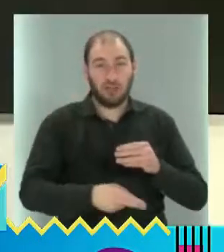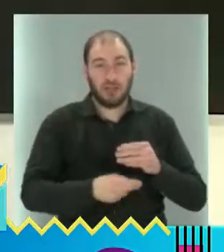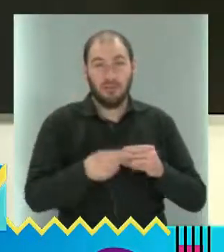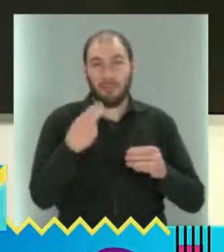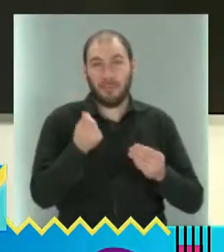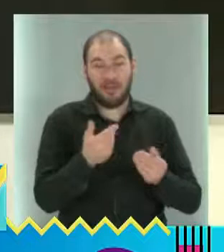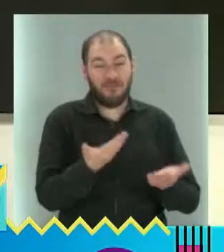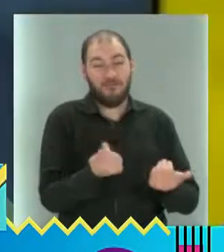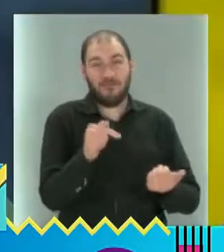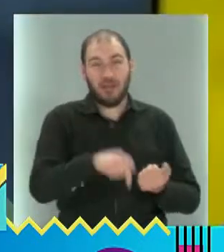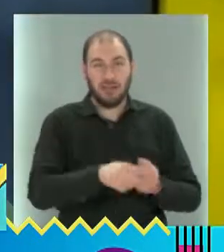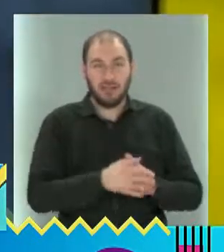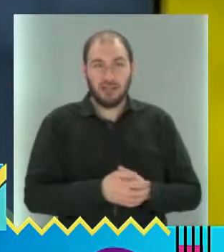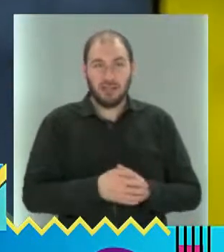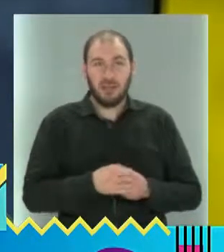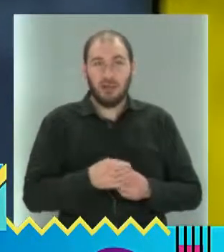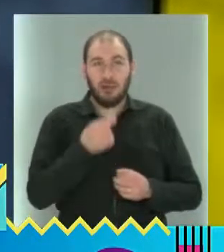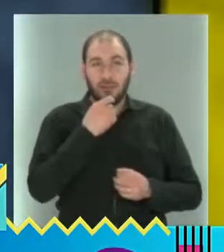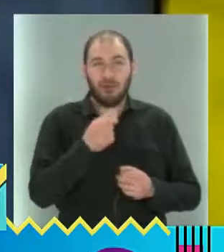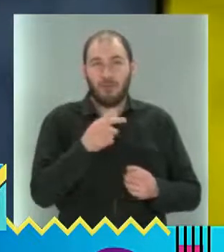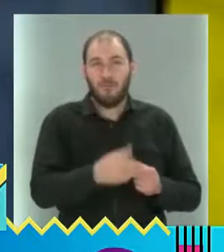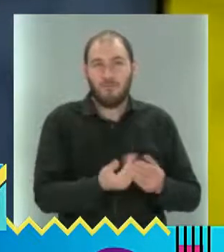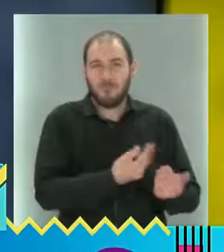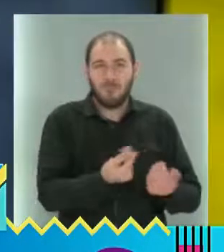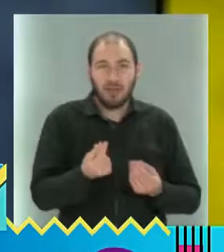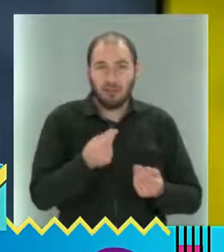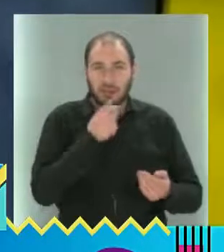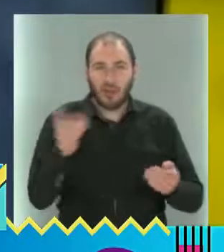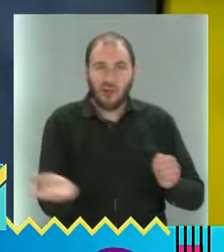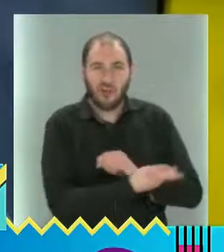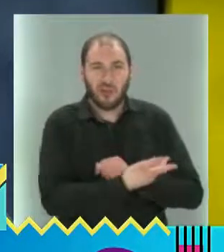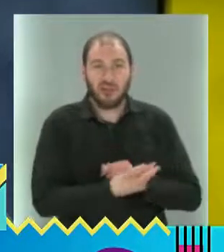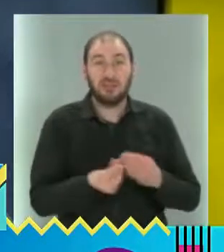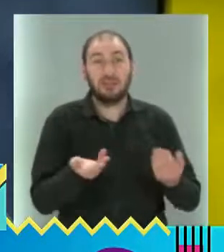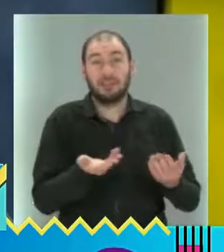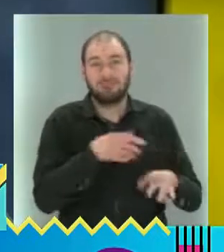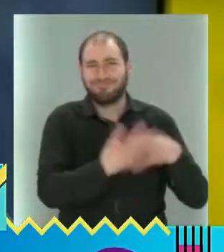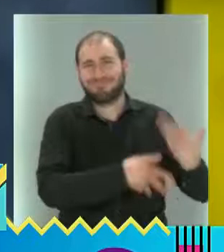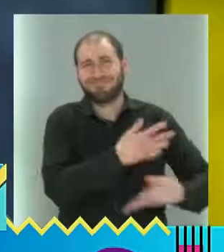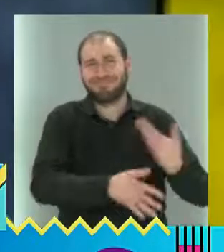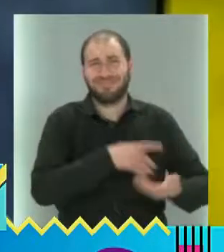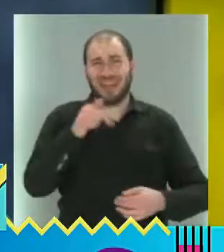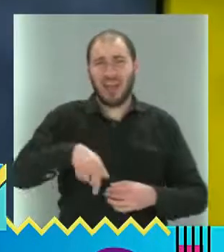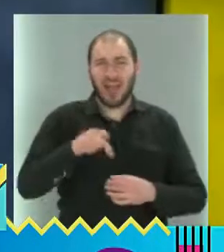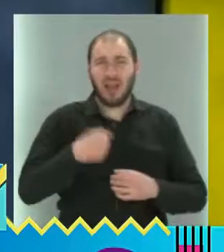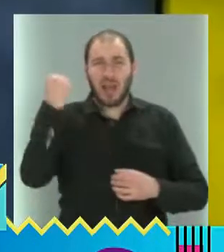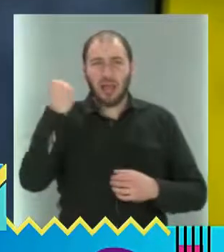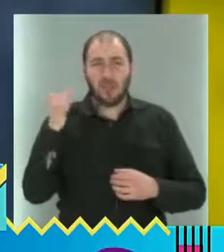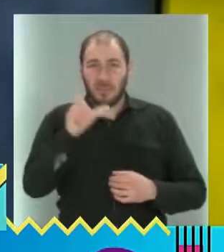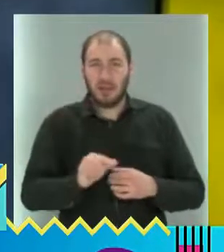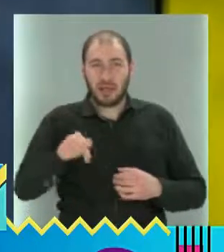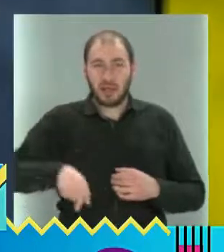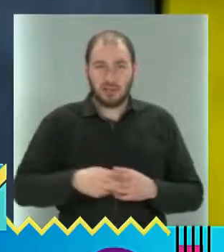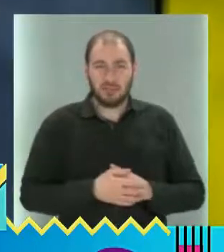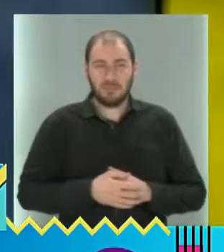rengo, digamos, te fuiste a buscar un bastón que de golpe te lo cerrucharon, y bueno, y son las turbulencias que estamos viendo ahora en la economía del país, o sea, es